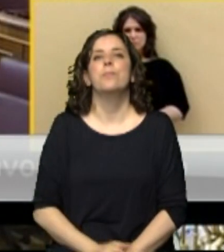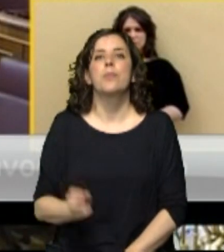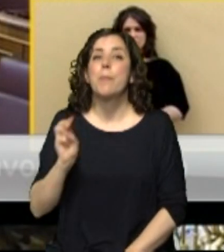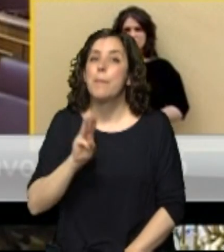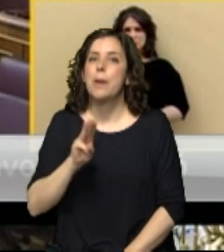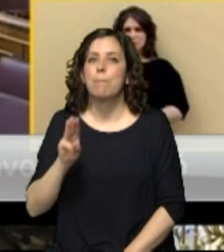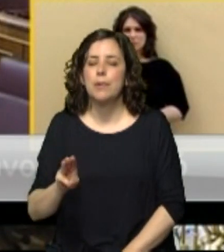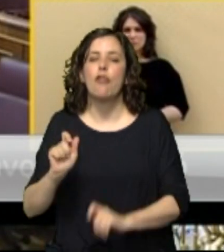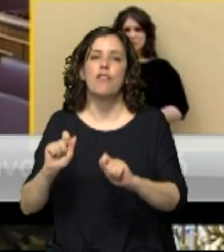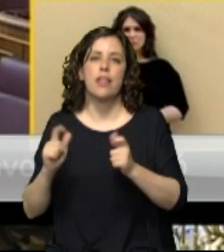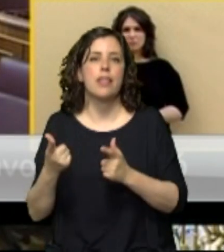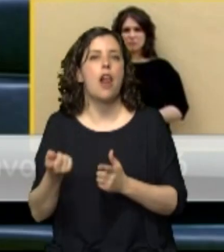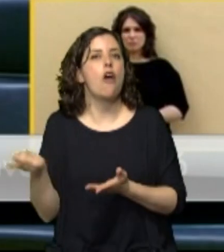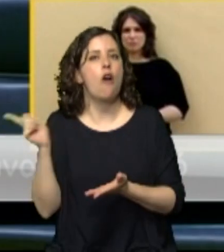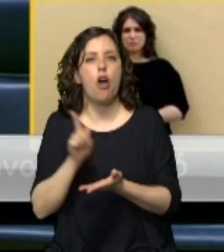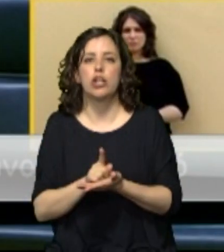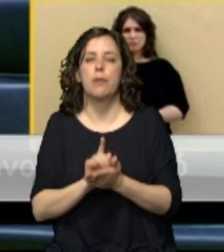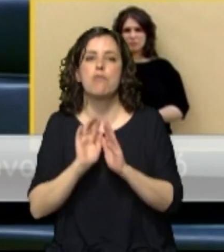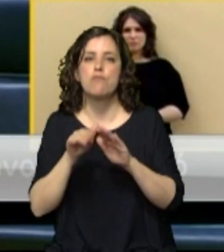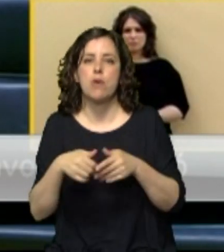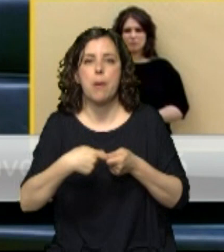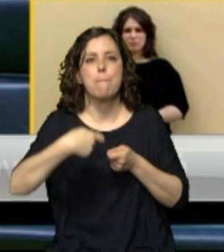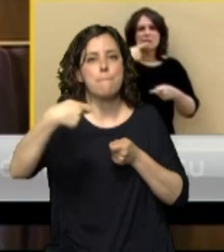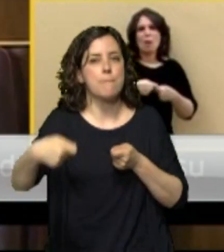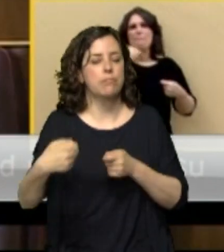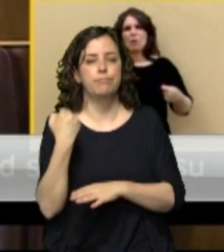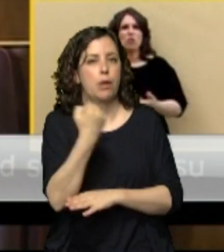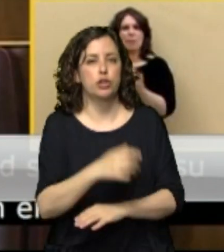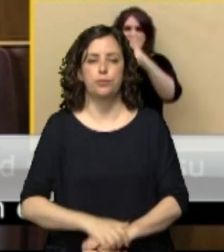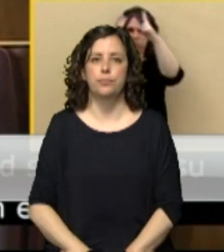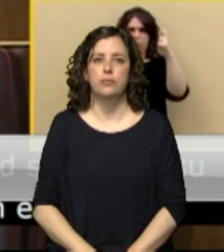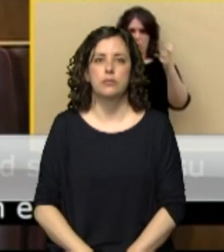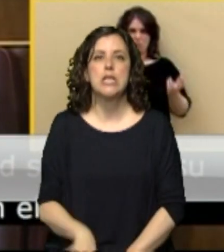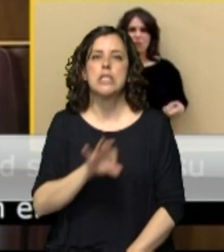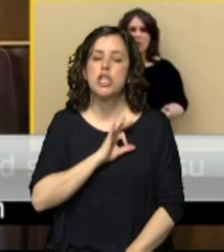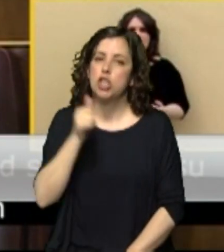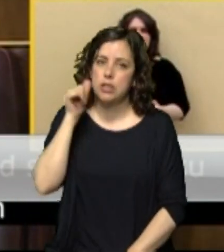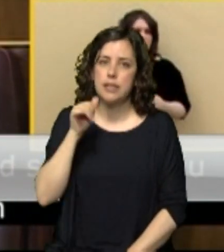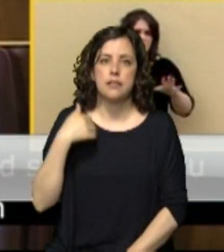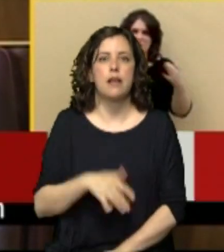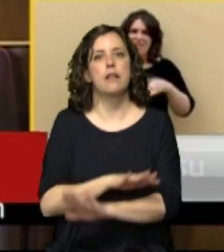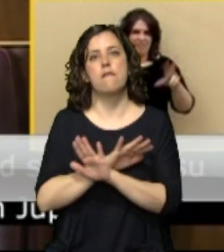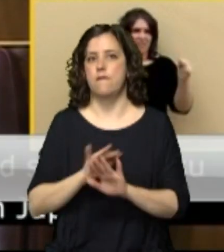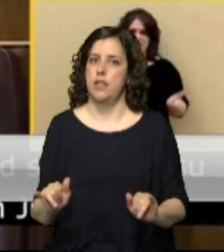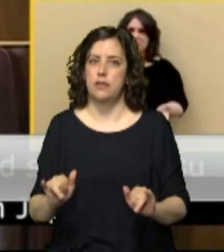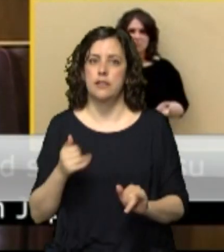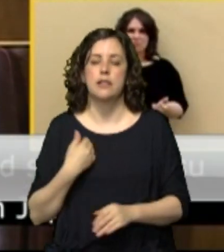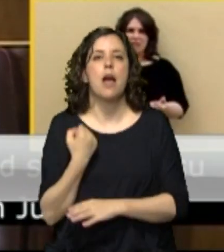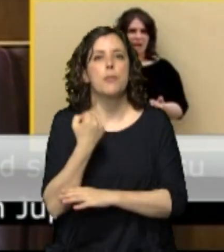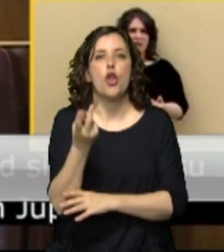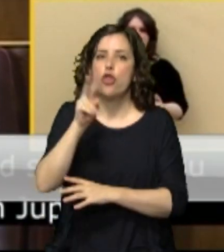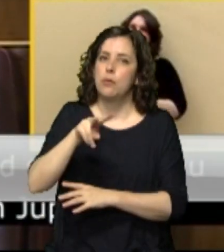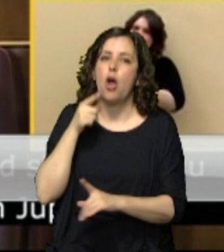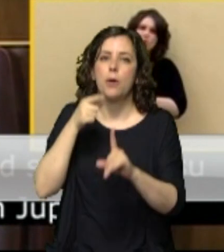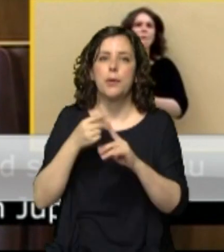Popular confirma que no volverá a apoyar una prórroga del estado de alarma. Señor Sánchez, hasta aquí hemos llegado. Le hemos apoyado 2 meses para salvar vidas,